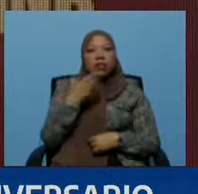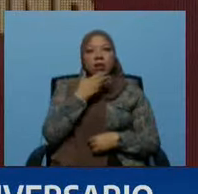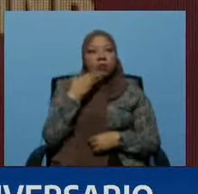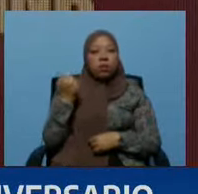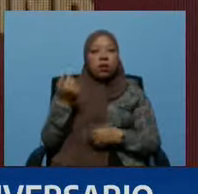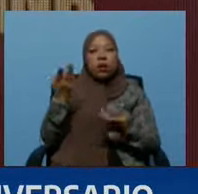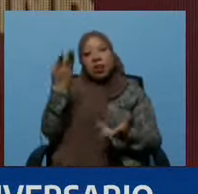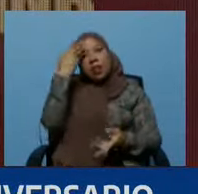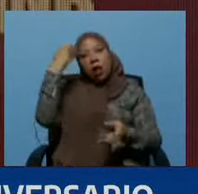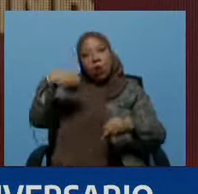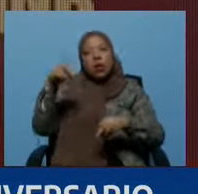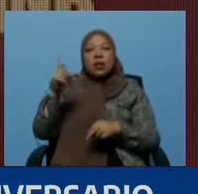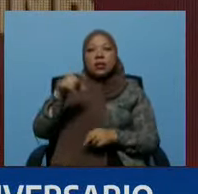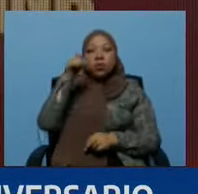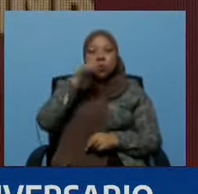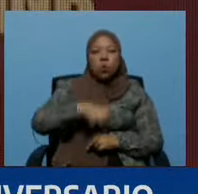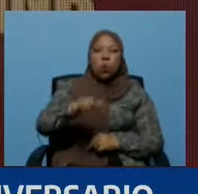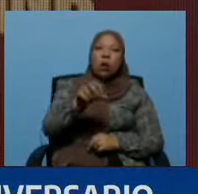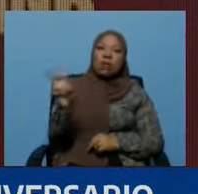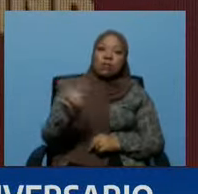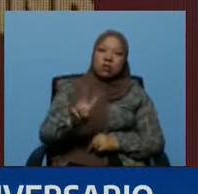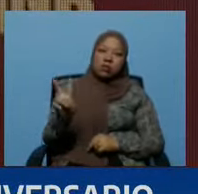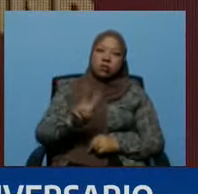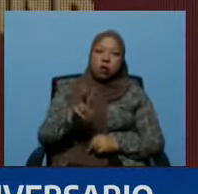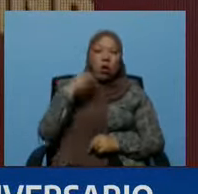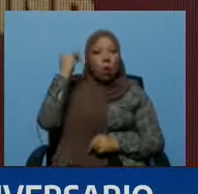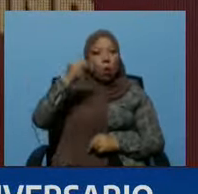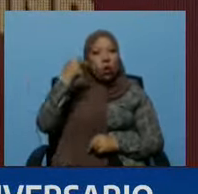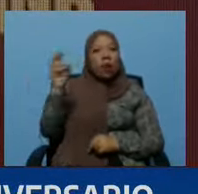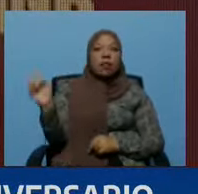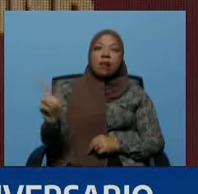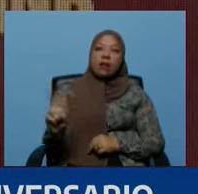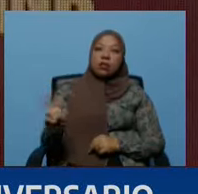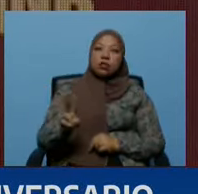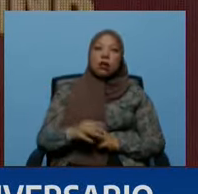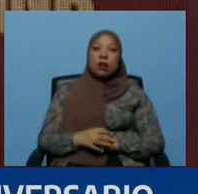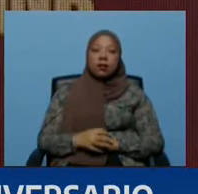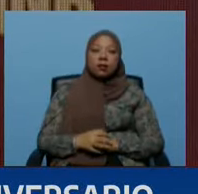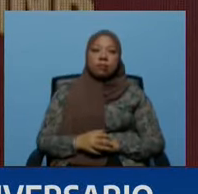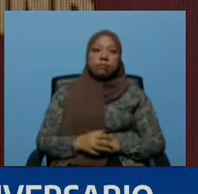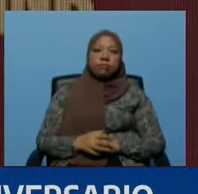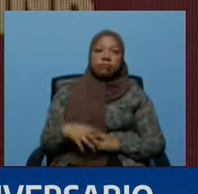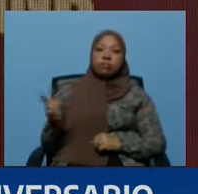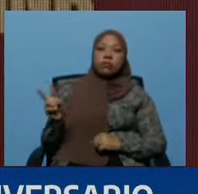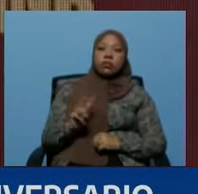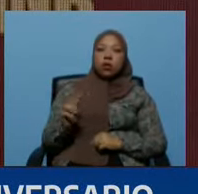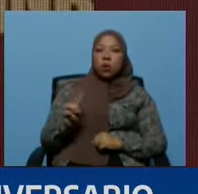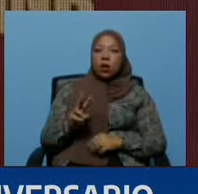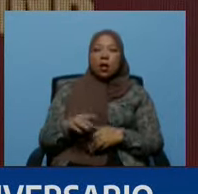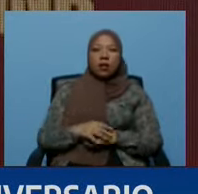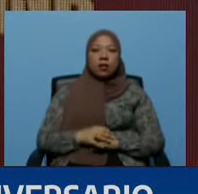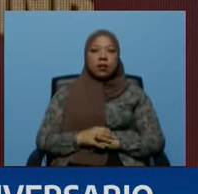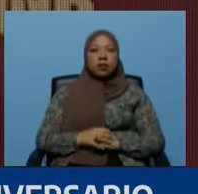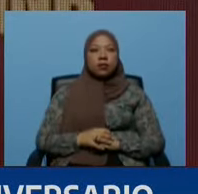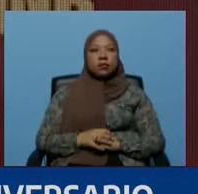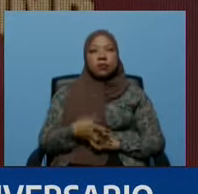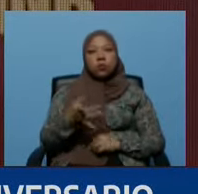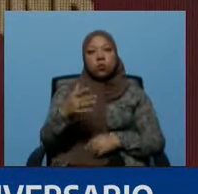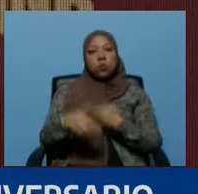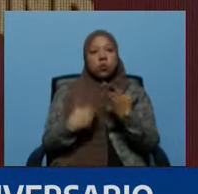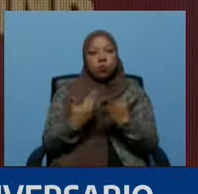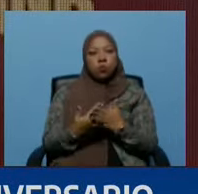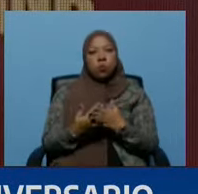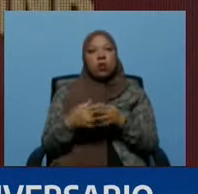de acuerdo a la necesidad del país y a la opinión de los venezolanos y las venezolanas. Y tenemos que